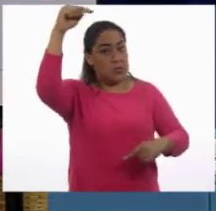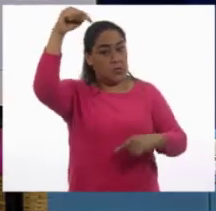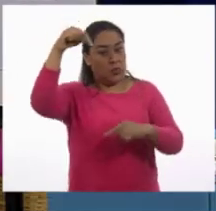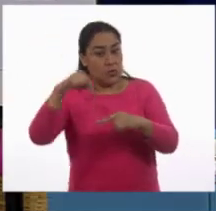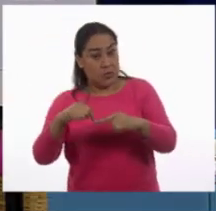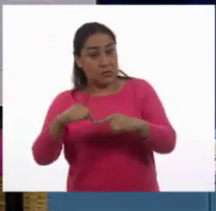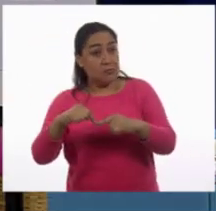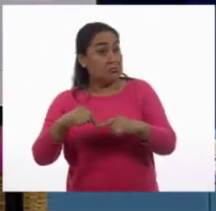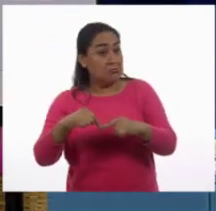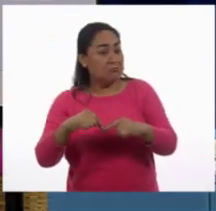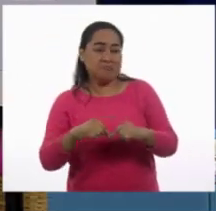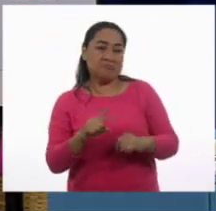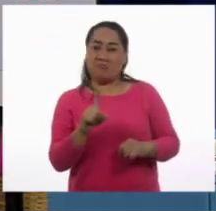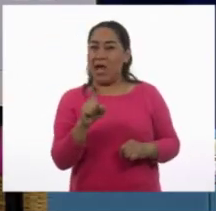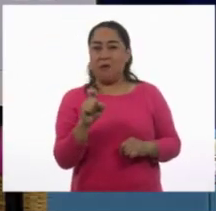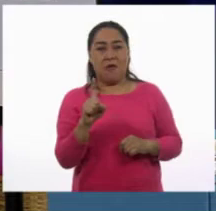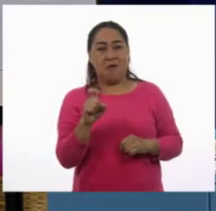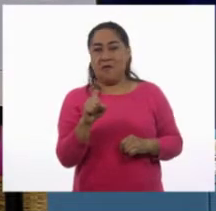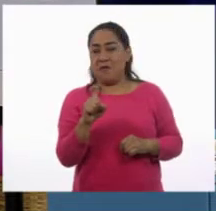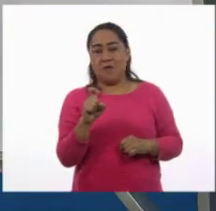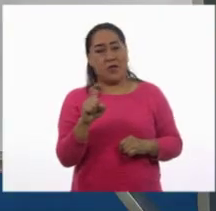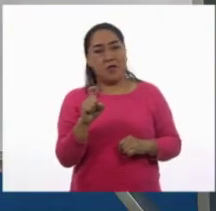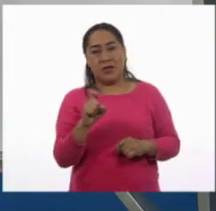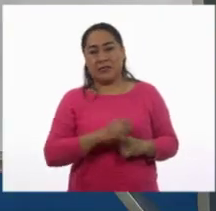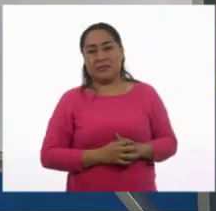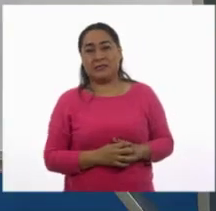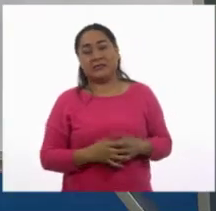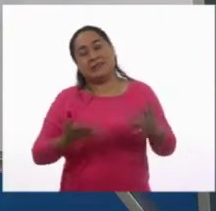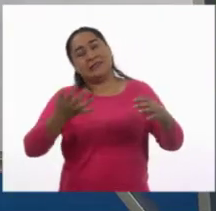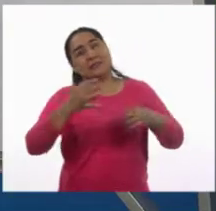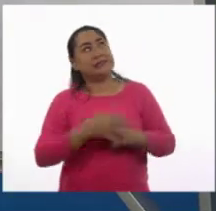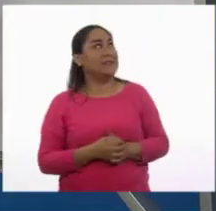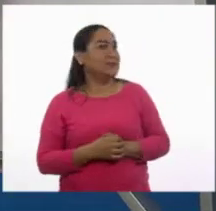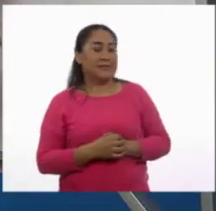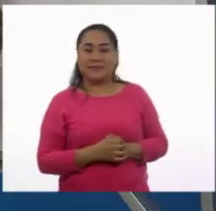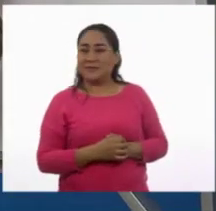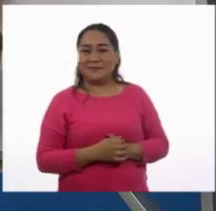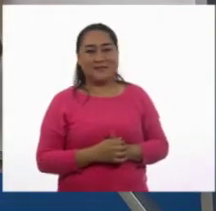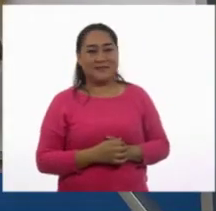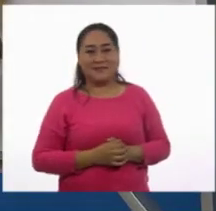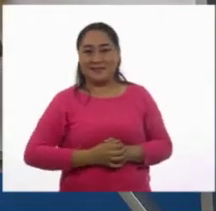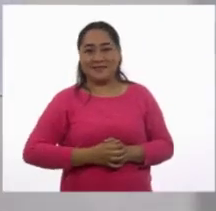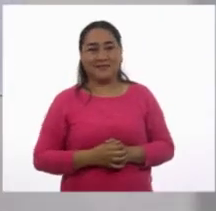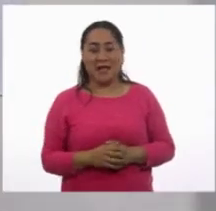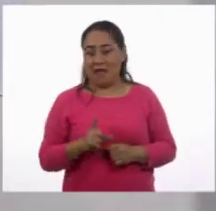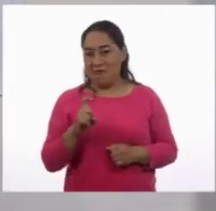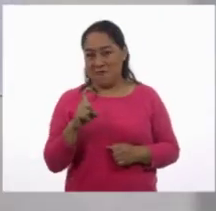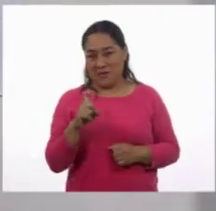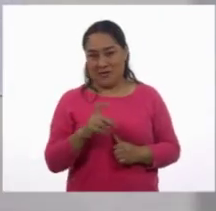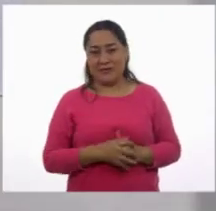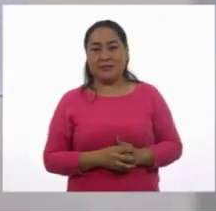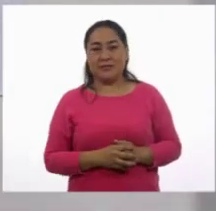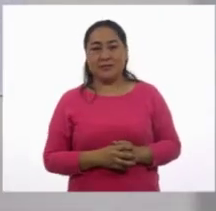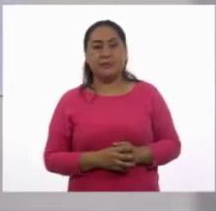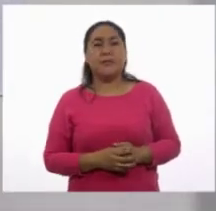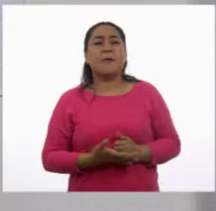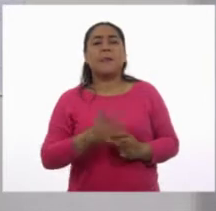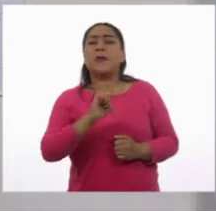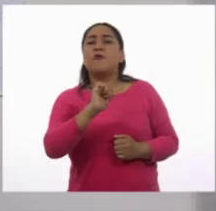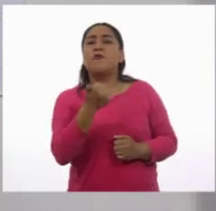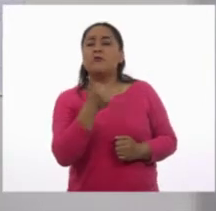Agua. Ash. ¡Qué barbaridad! I4, agua. Si tú